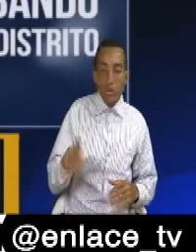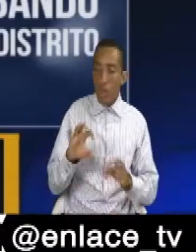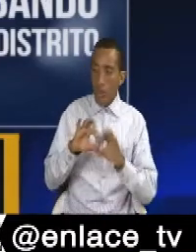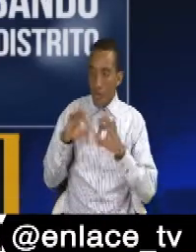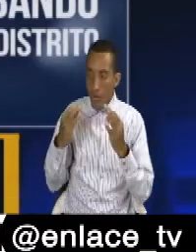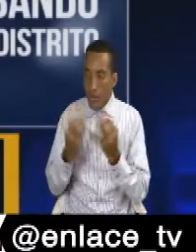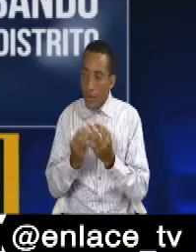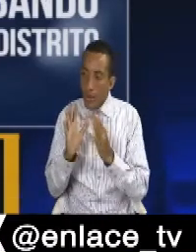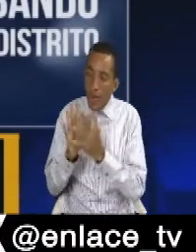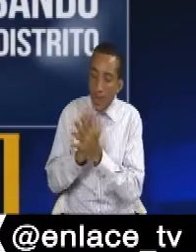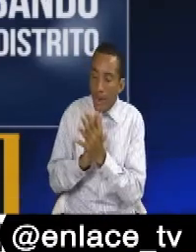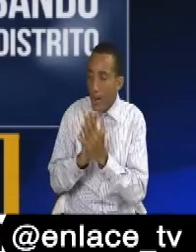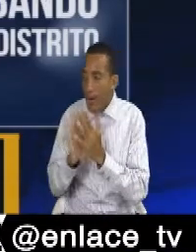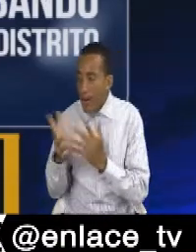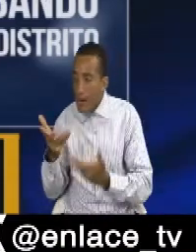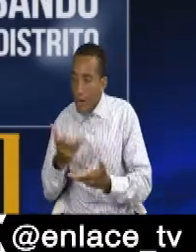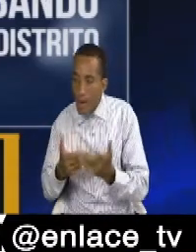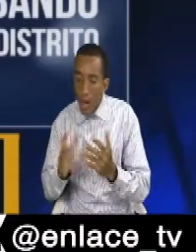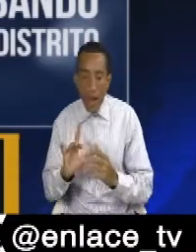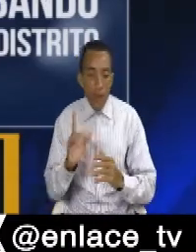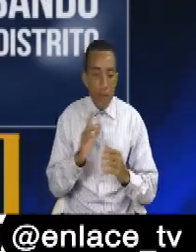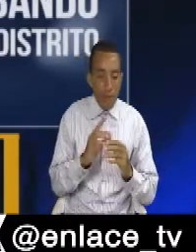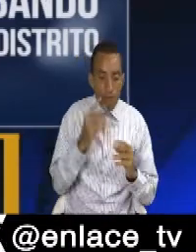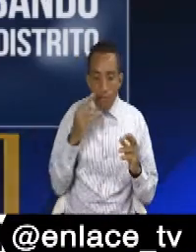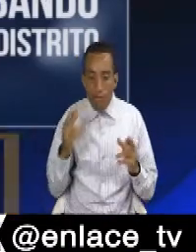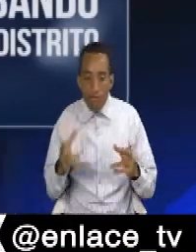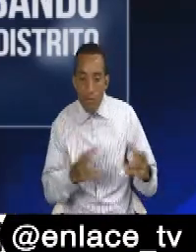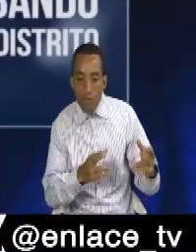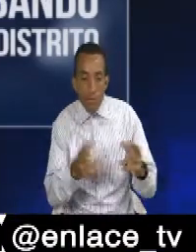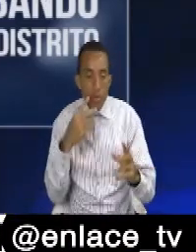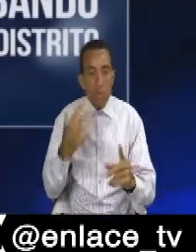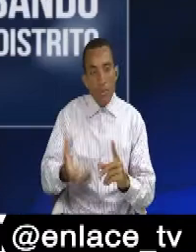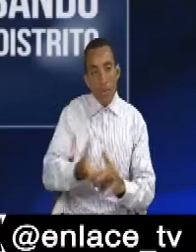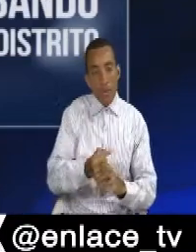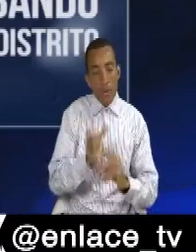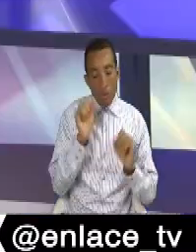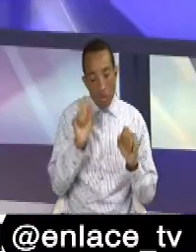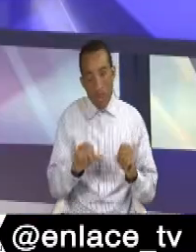y poderla localizar y encontrar.